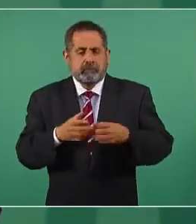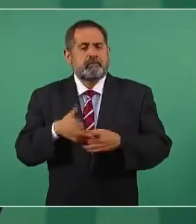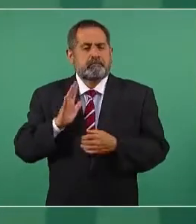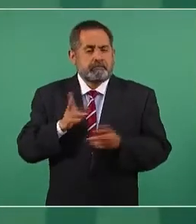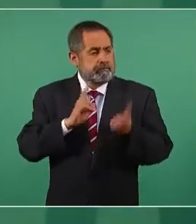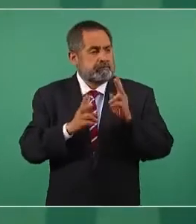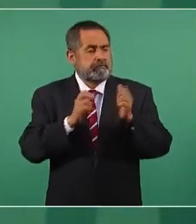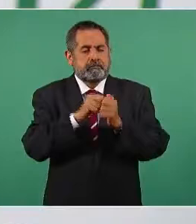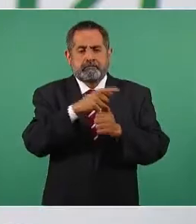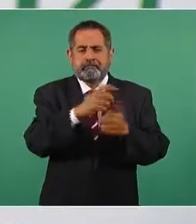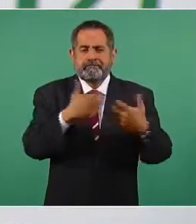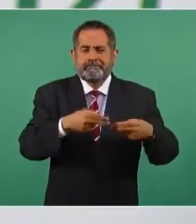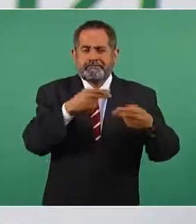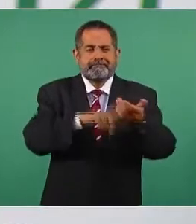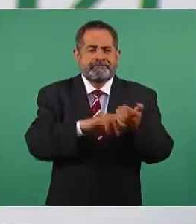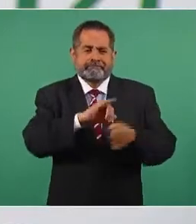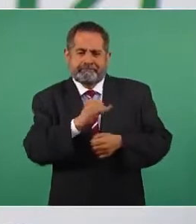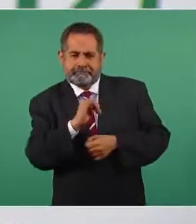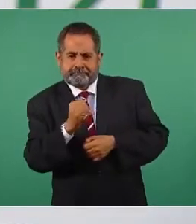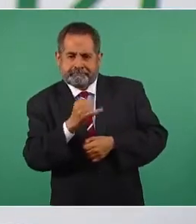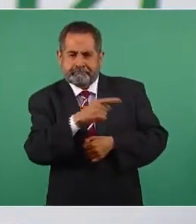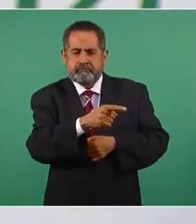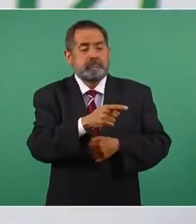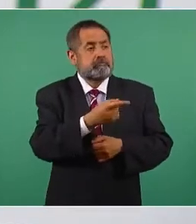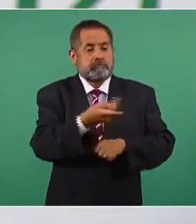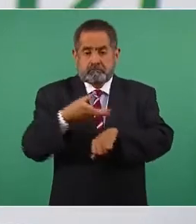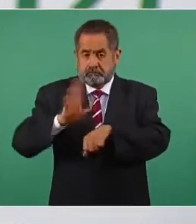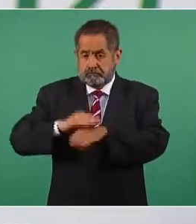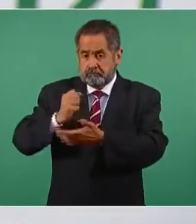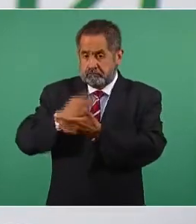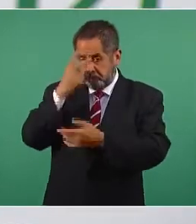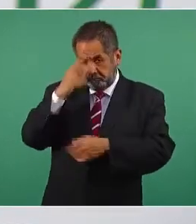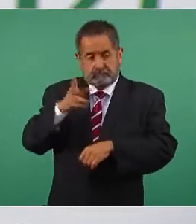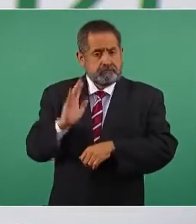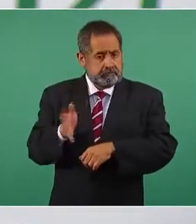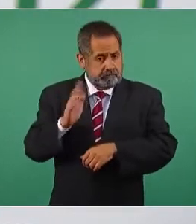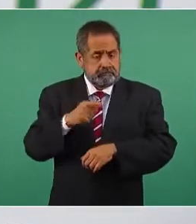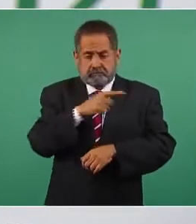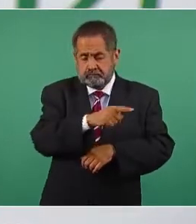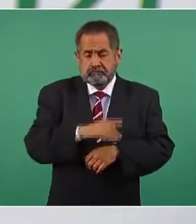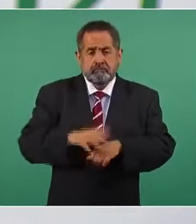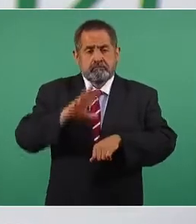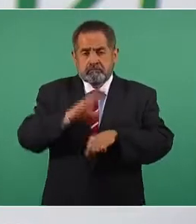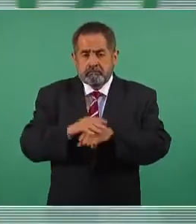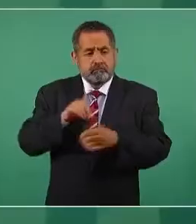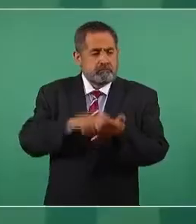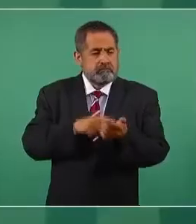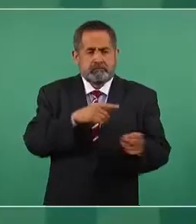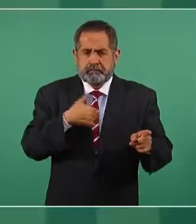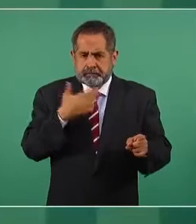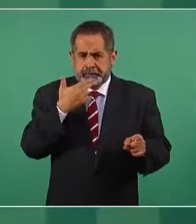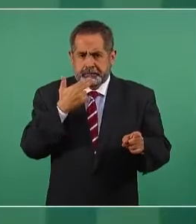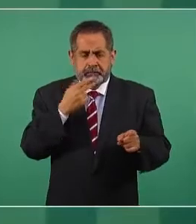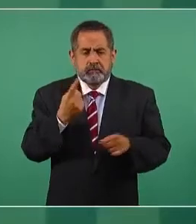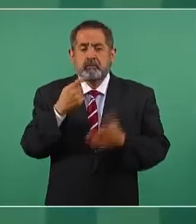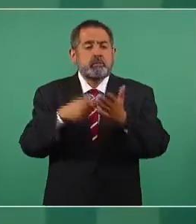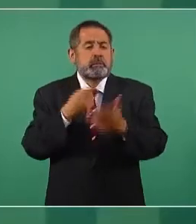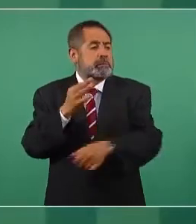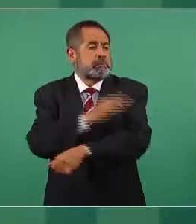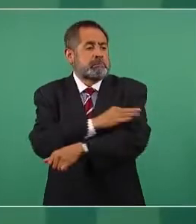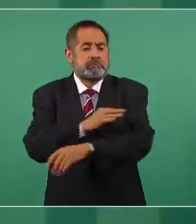con Johnson & Johnson, como dije, ya está autorizado en México. Es una vacuna que desde luego nos interesa porque es